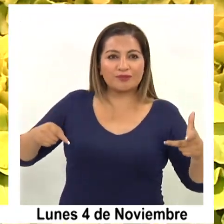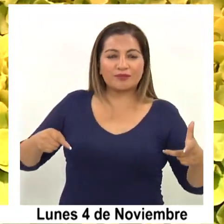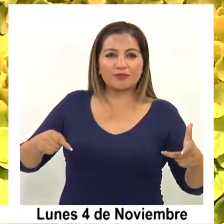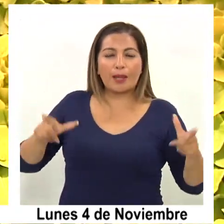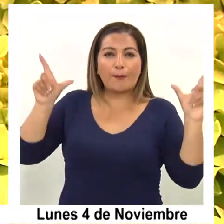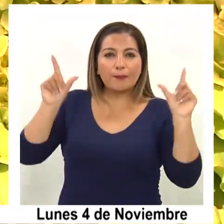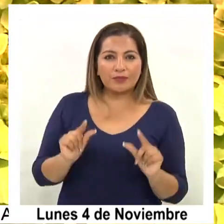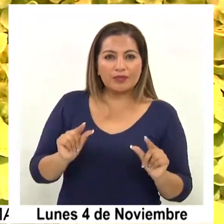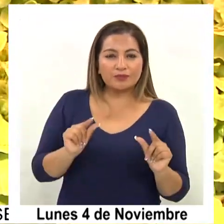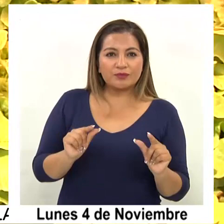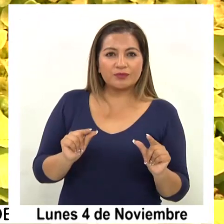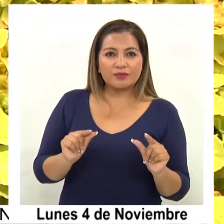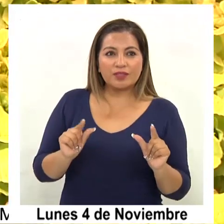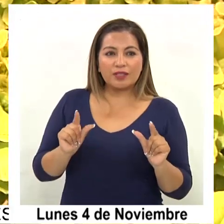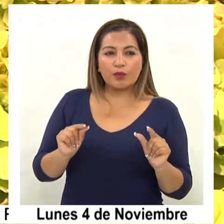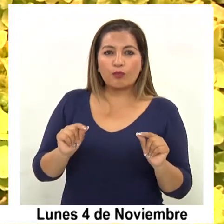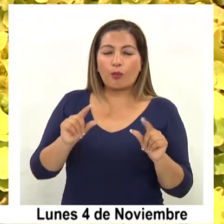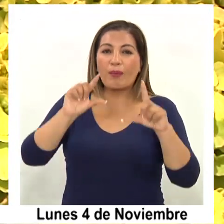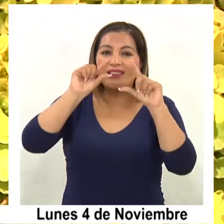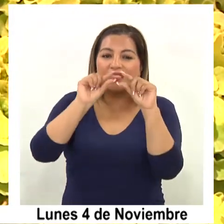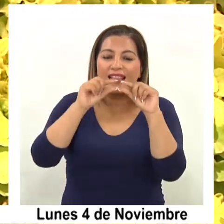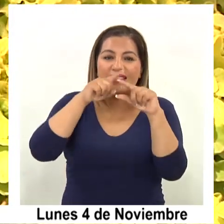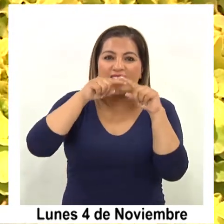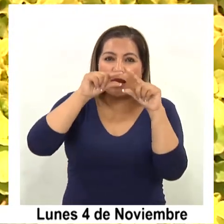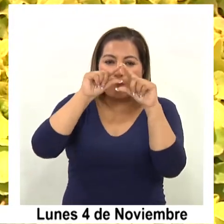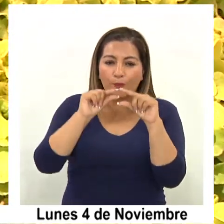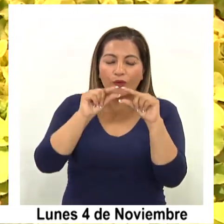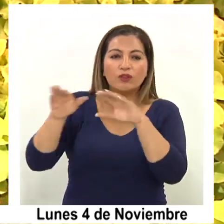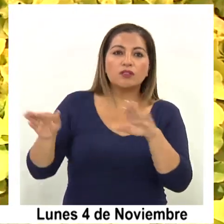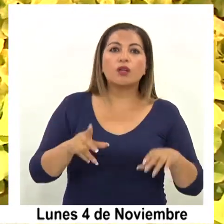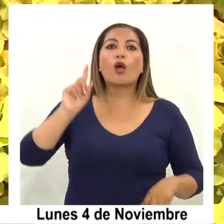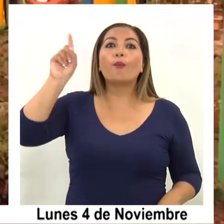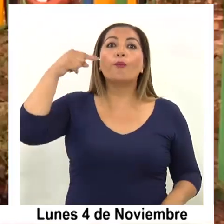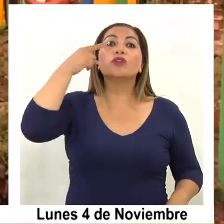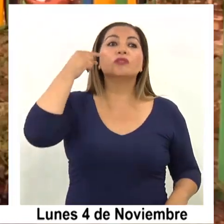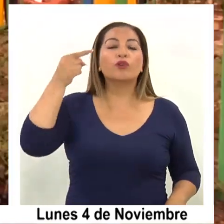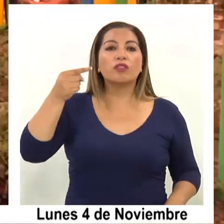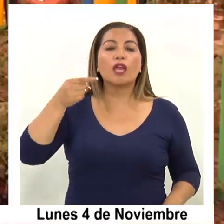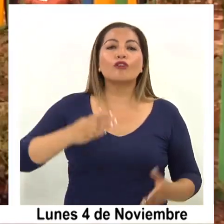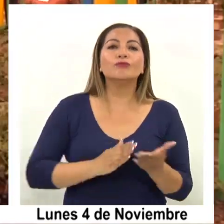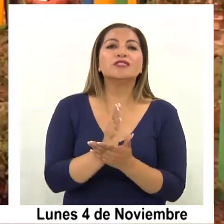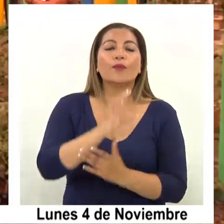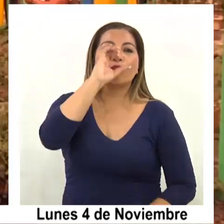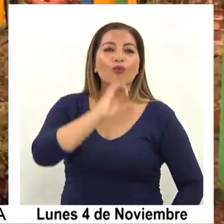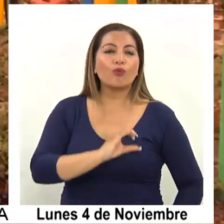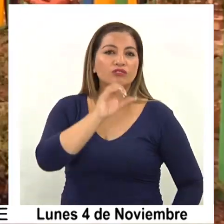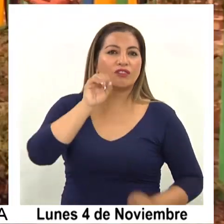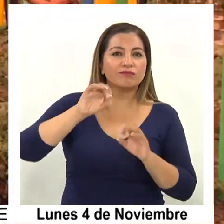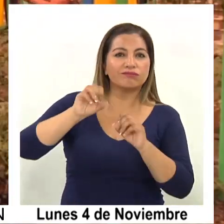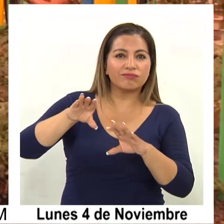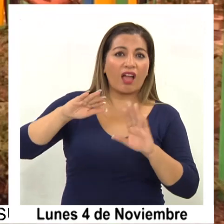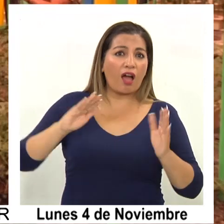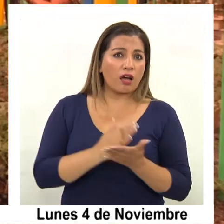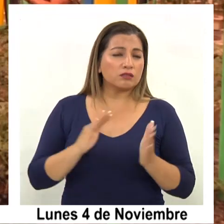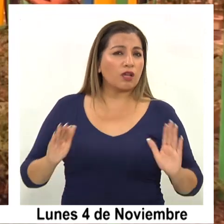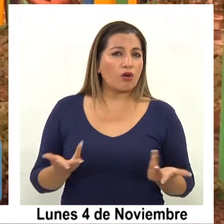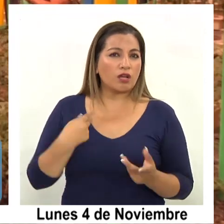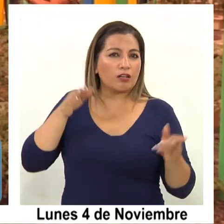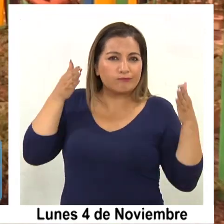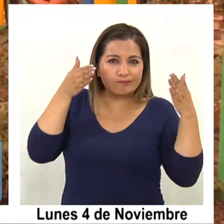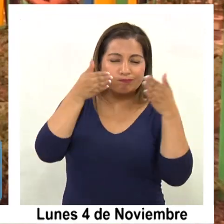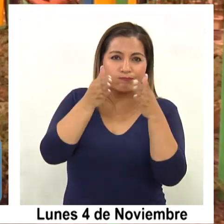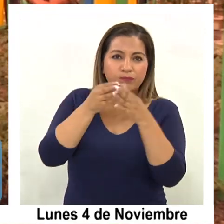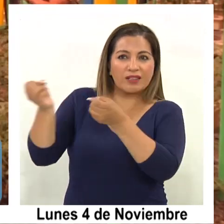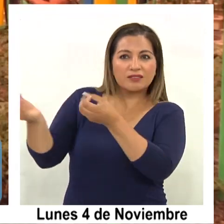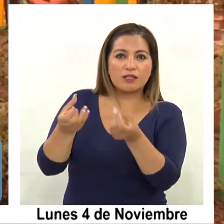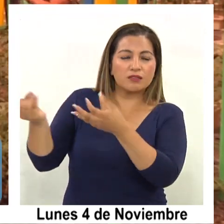superficie. Ya en los próximos días iniciamos los primeros cursos de capacitación. Hasta el momento lo hemos centrado